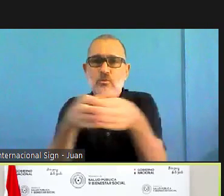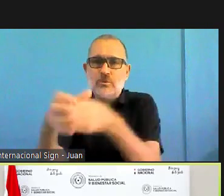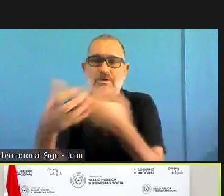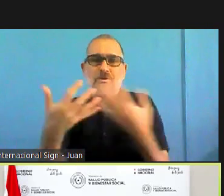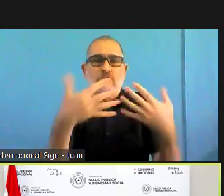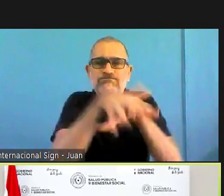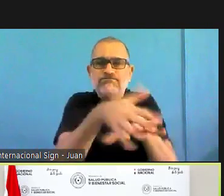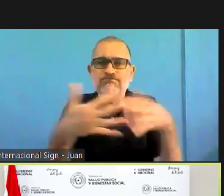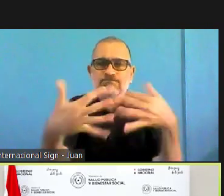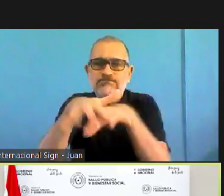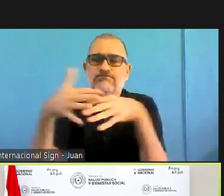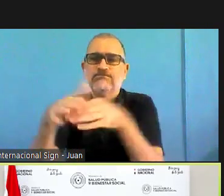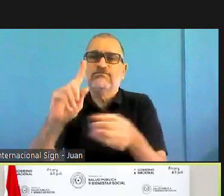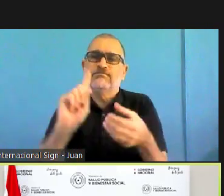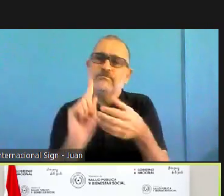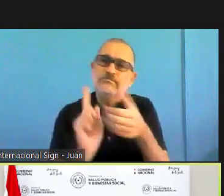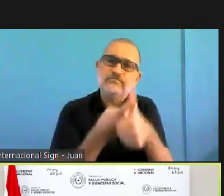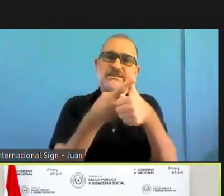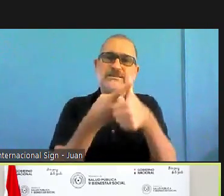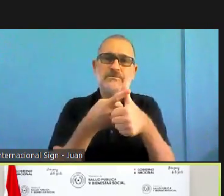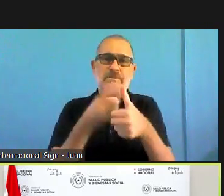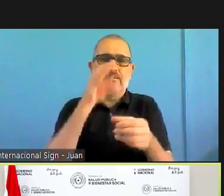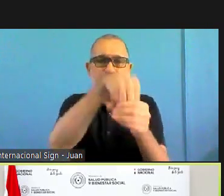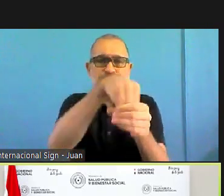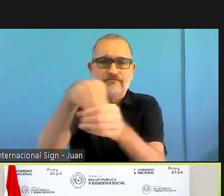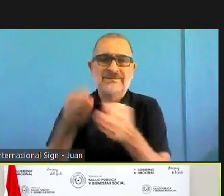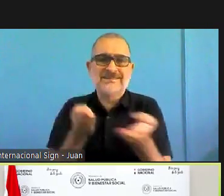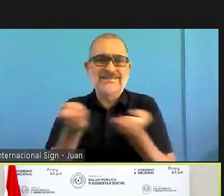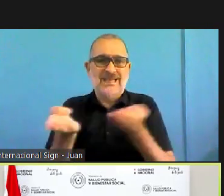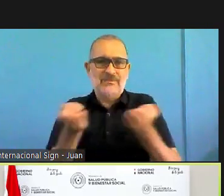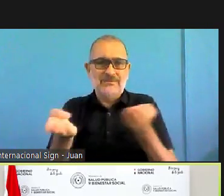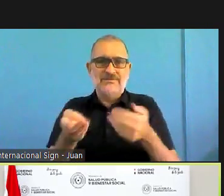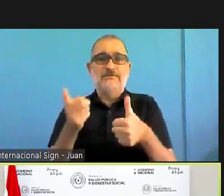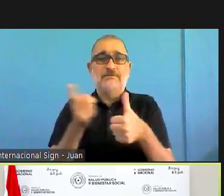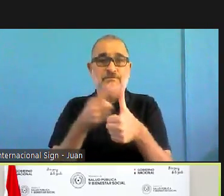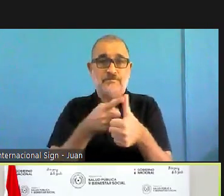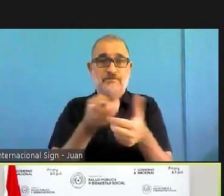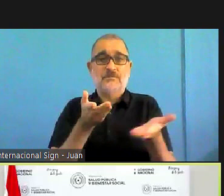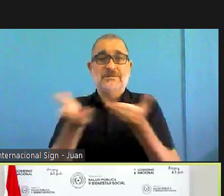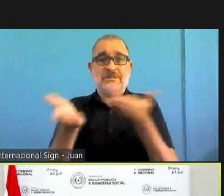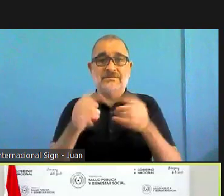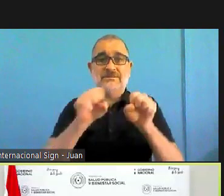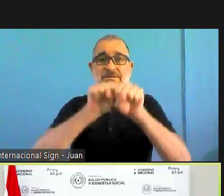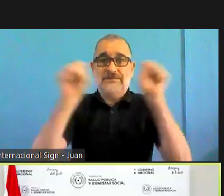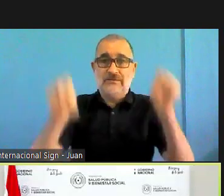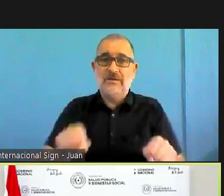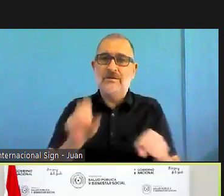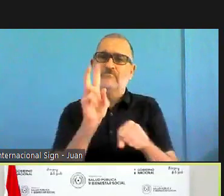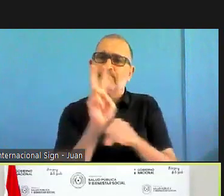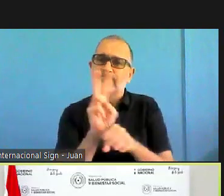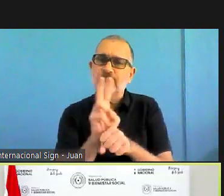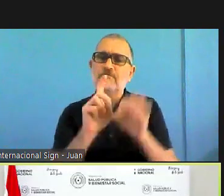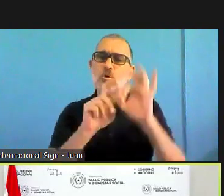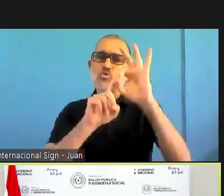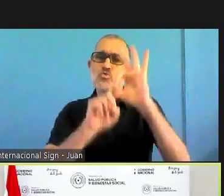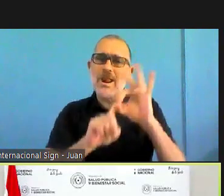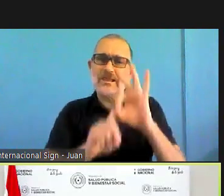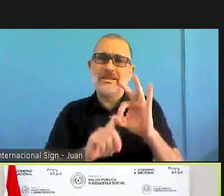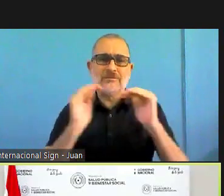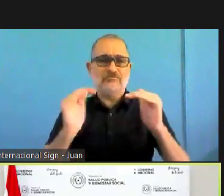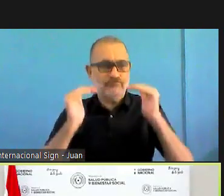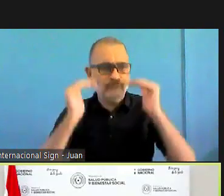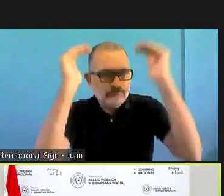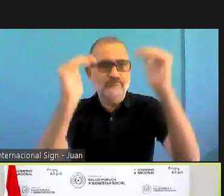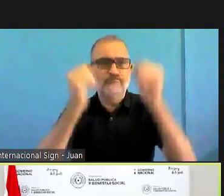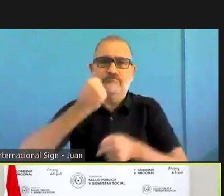siempre trabajando desde la comunidad. Nosotros percibíamos, cuando hacíamos la evaluación de impacto que tiene